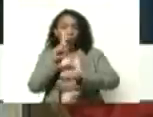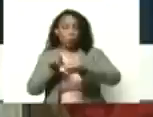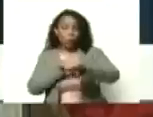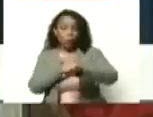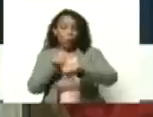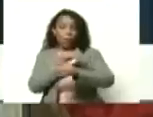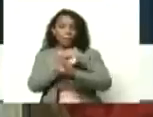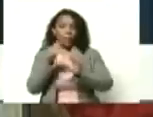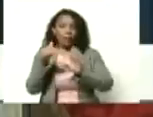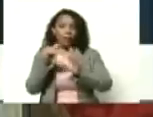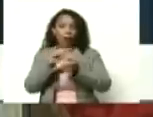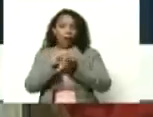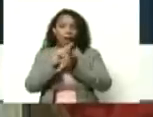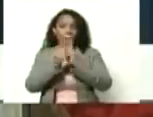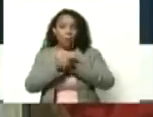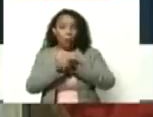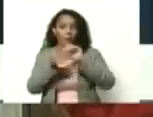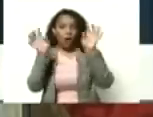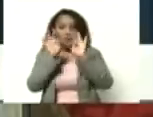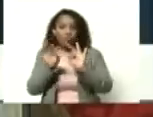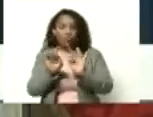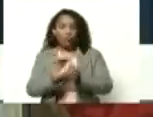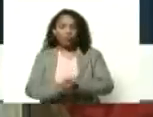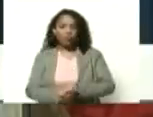cambio la versión